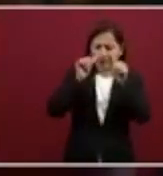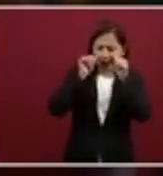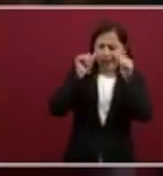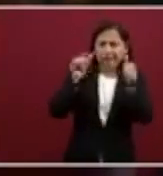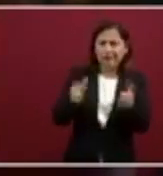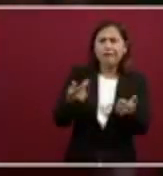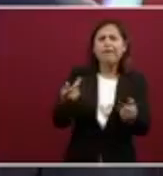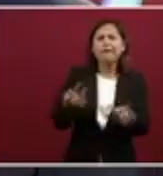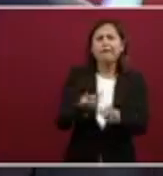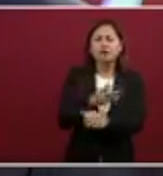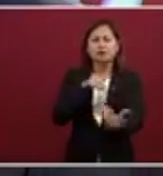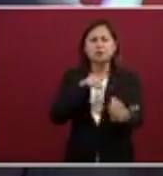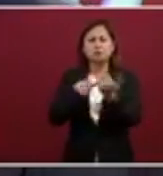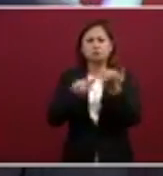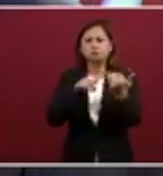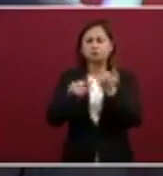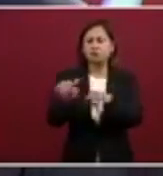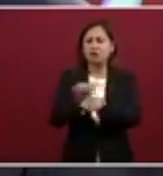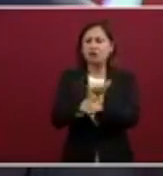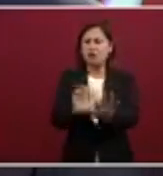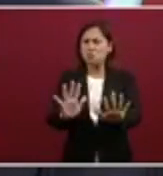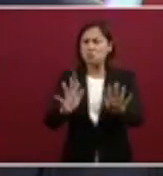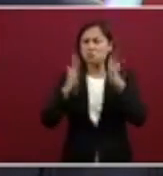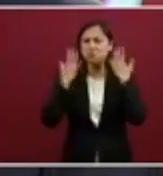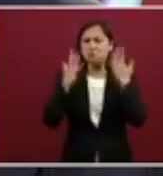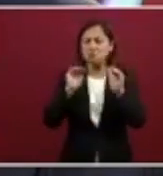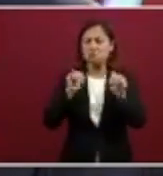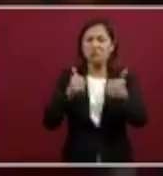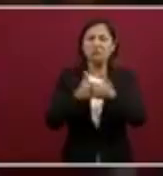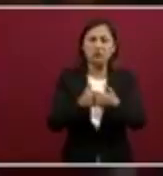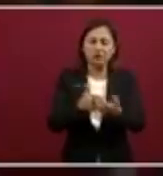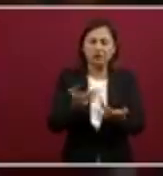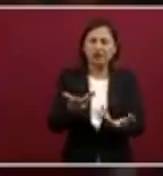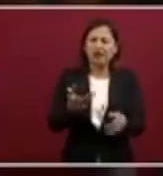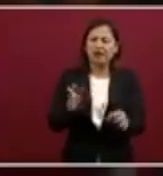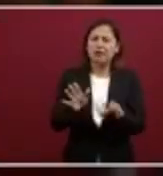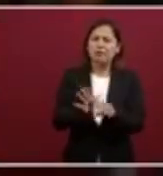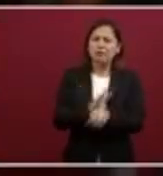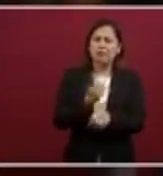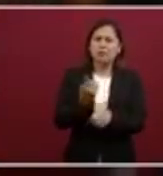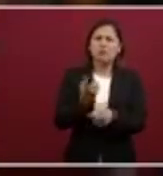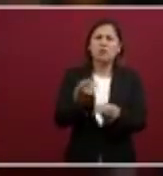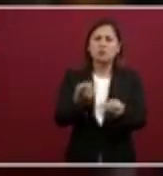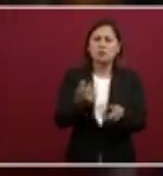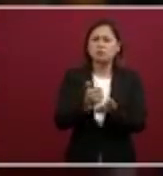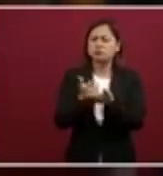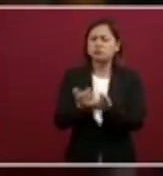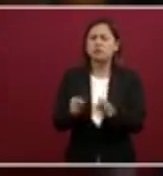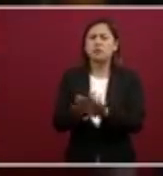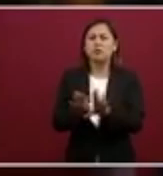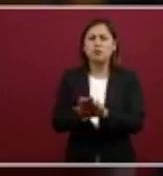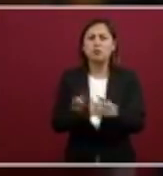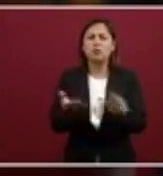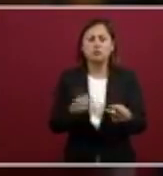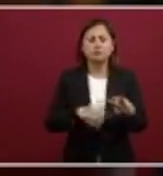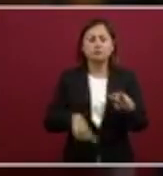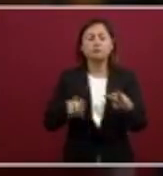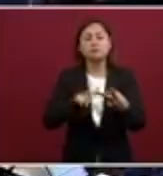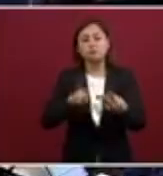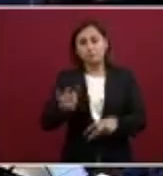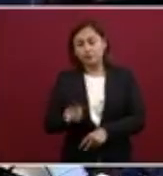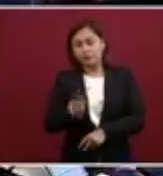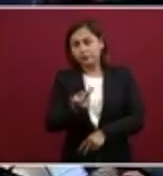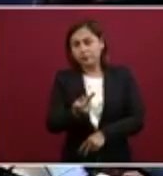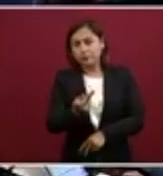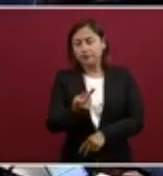velocidad. La petición, presidente, es su apoyo en esta carretera. La segunda pregunta es, sabemos